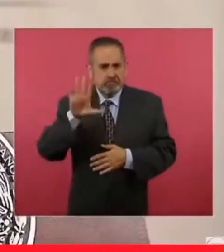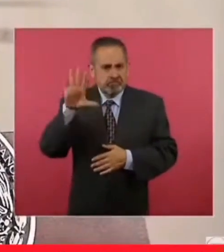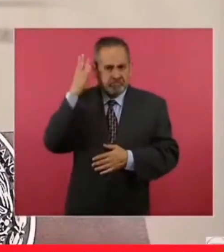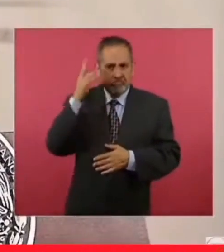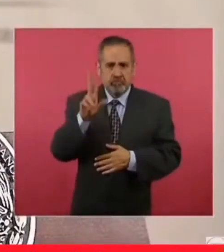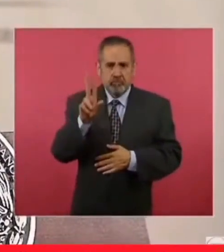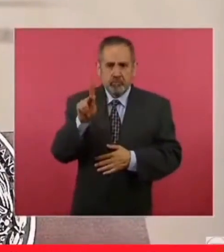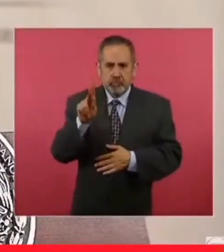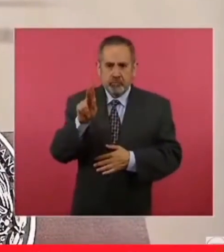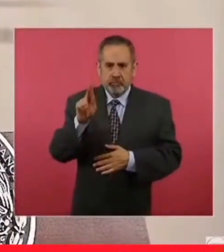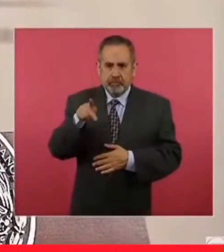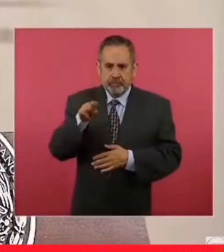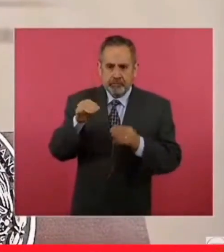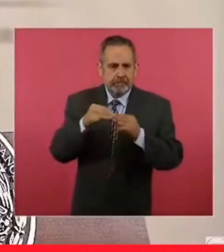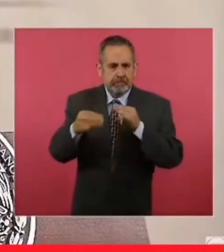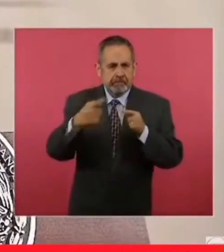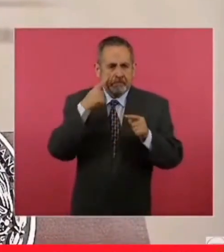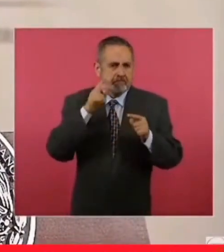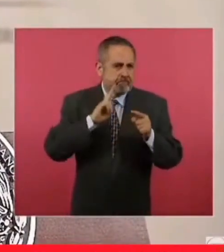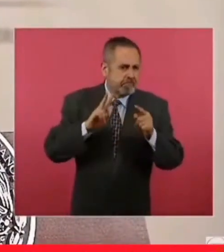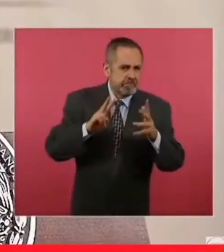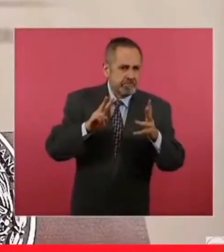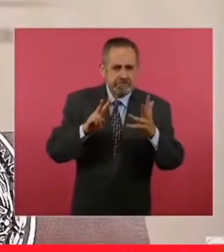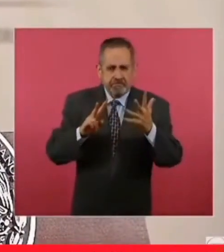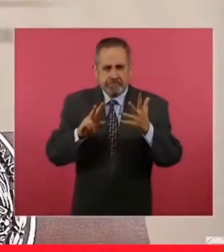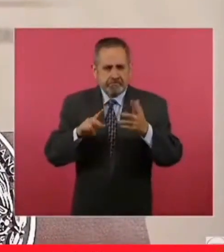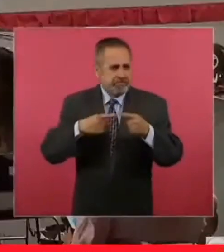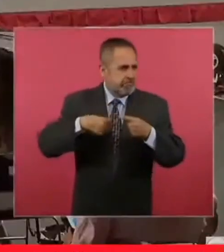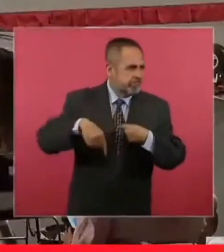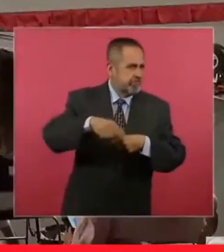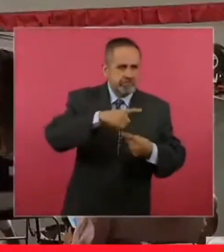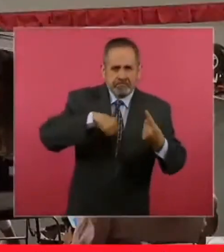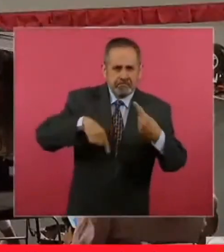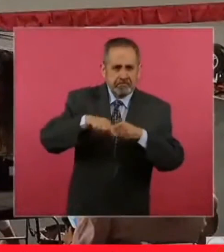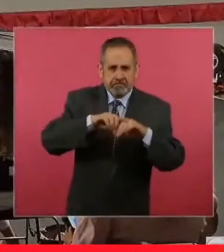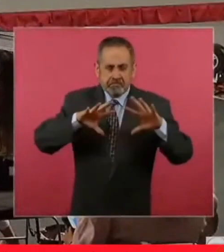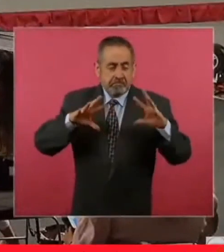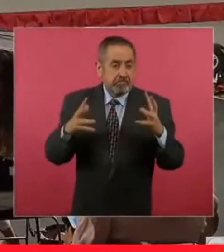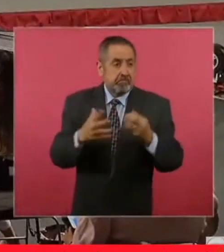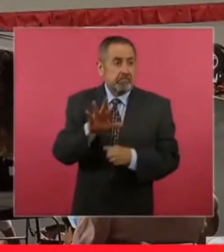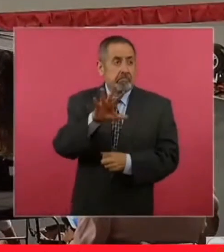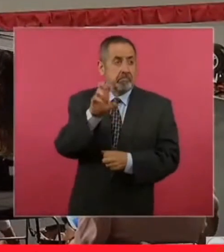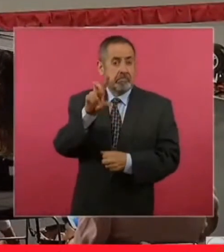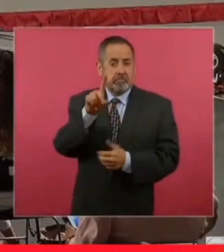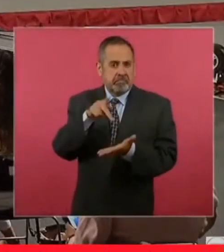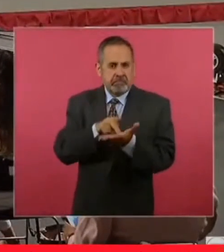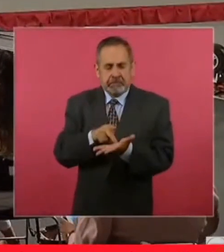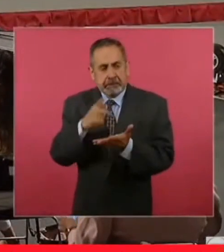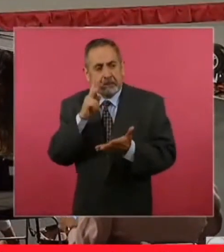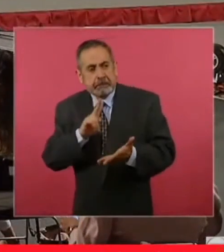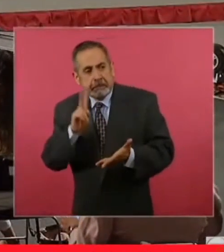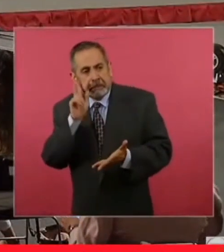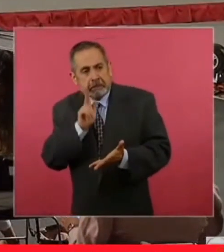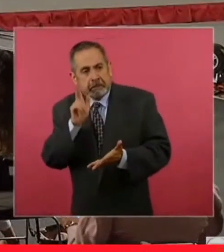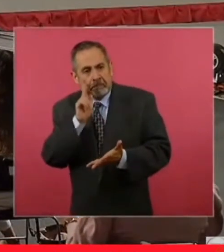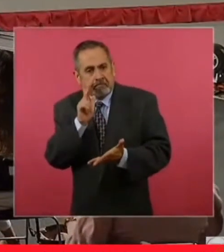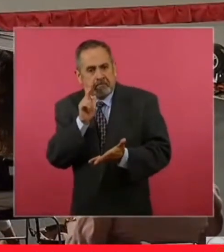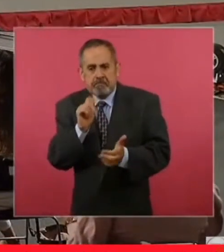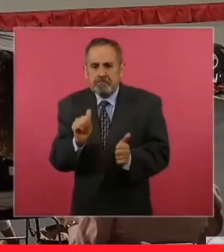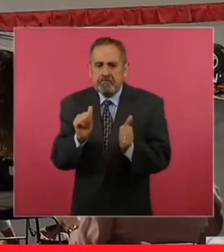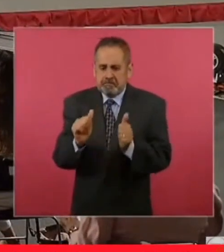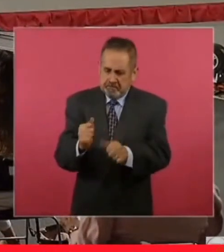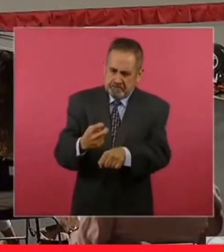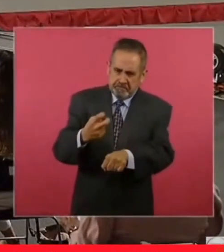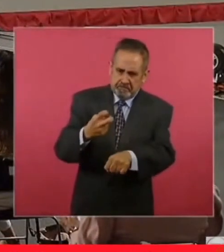80 kilómetros por hora. Esto equivale a 13,000 kilómetros y a 530 toneladas de carga que se estuvieron